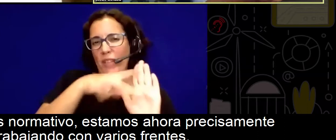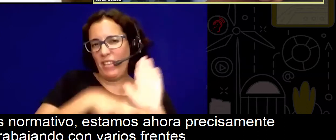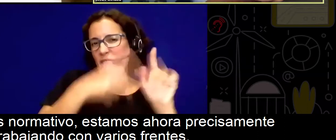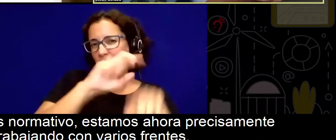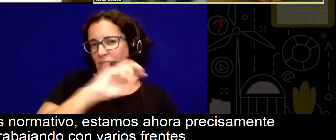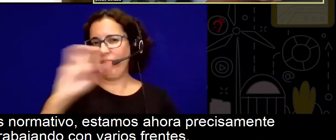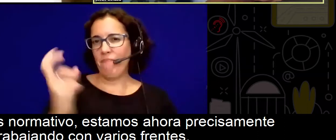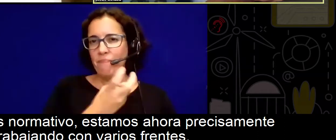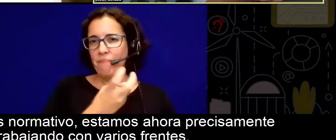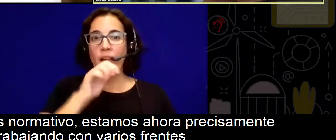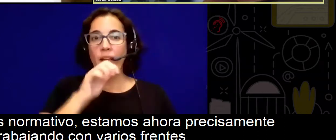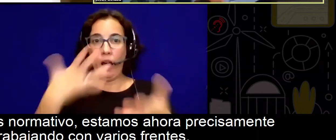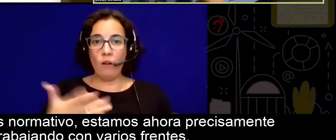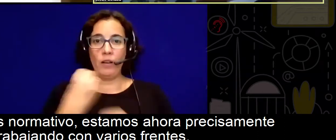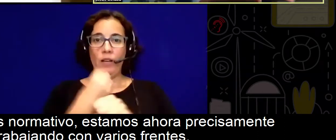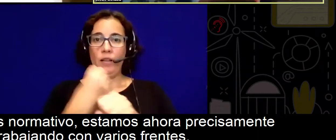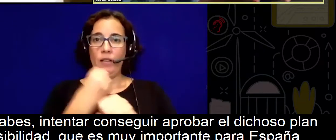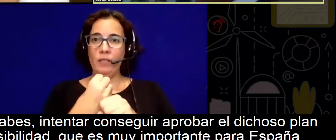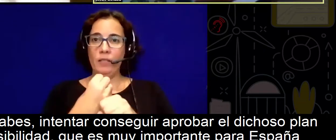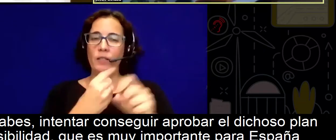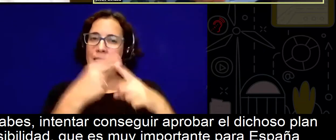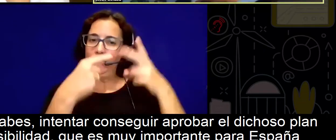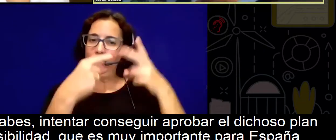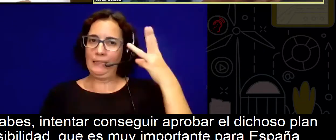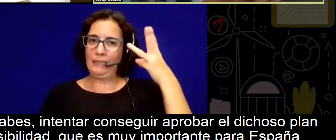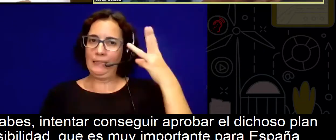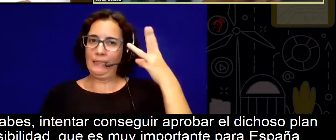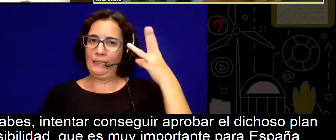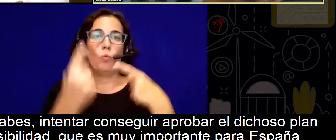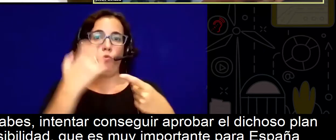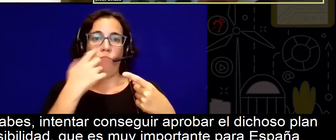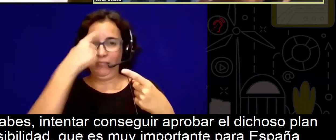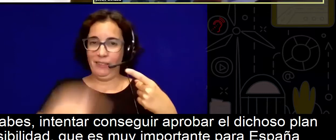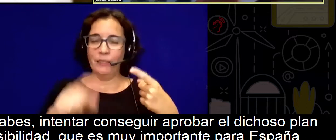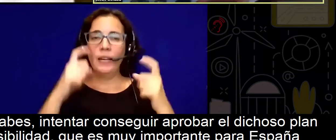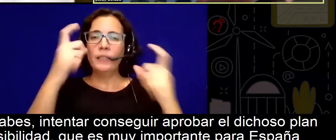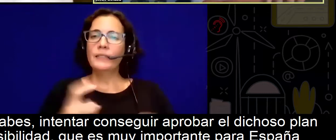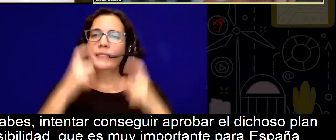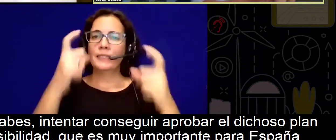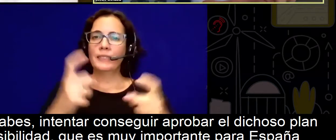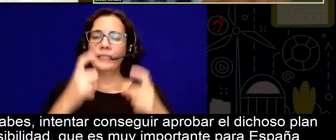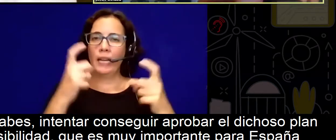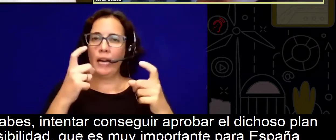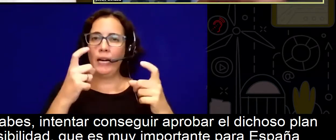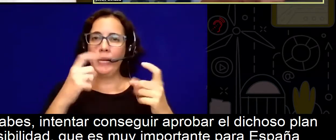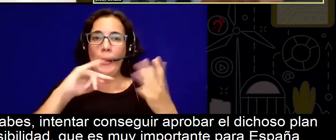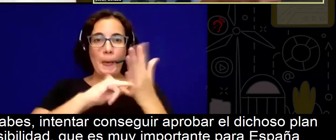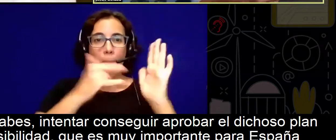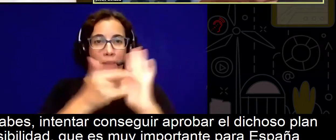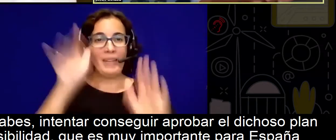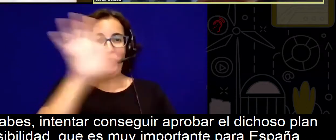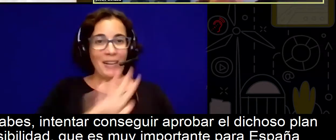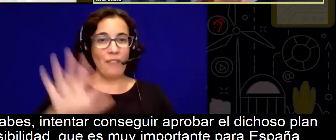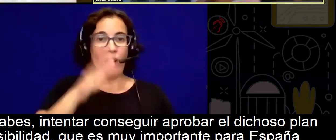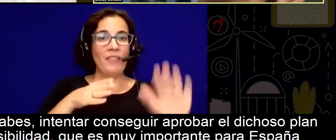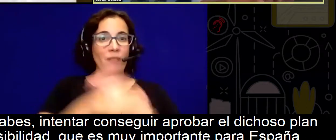trabajando con varios frentes. Uno es, como tú bien sabes, intentar conseguir aprobar el dichoso Plan Nacional de Accesibilidad,